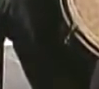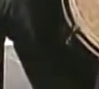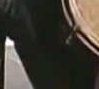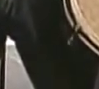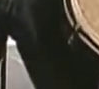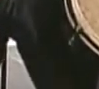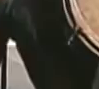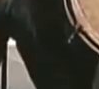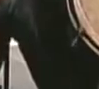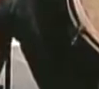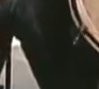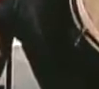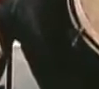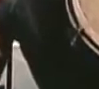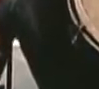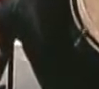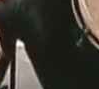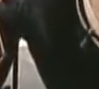vivienda